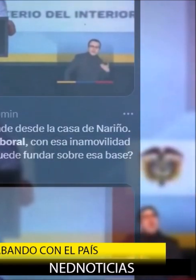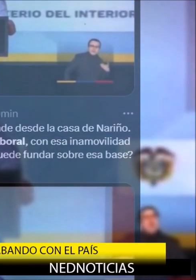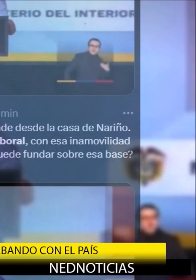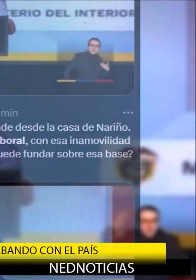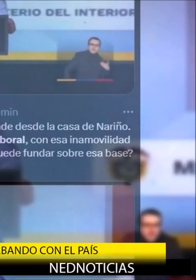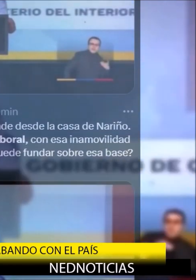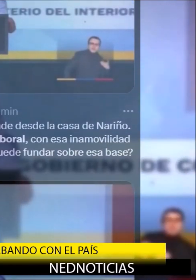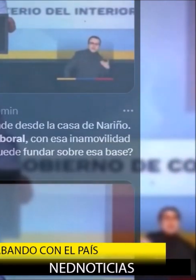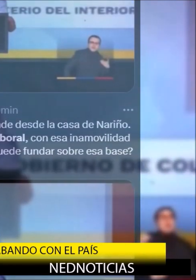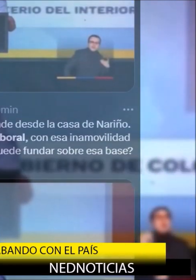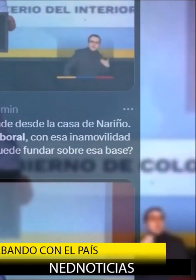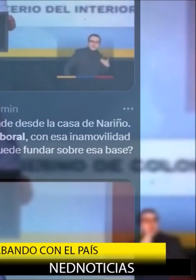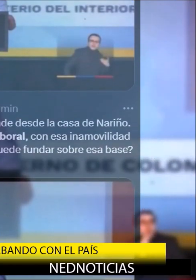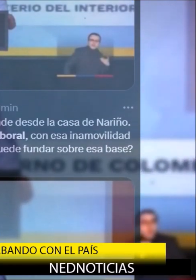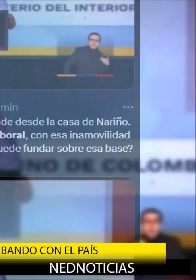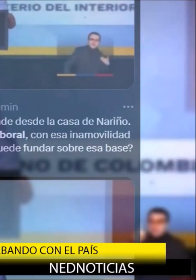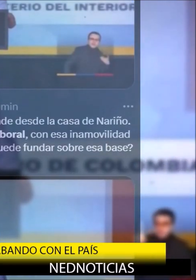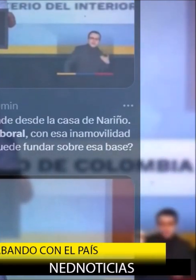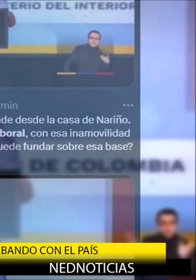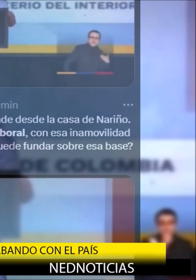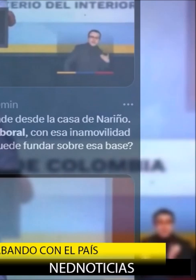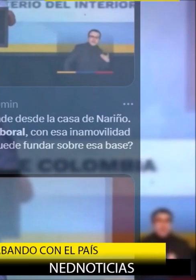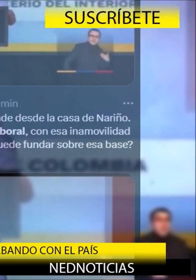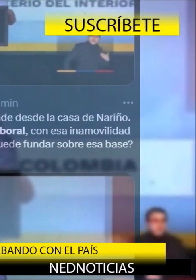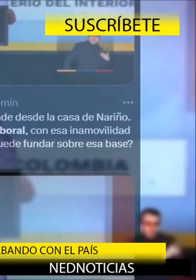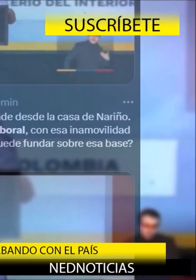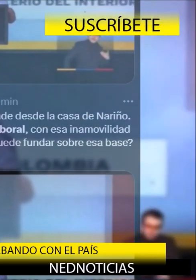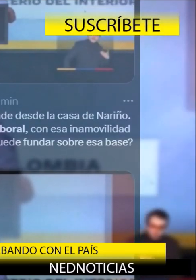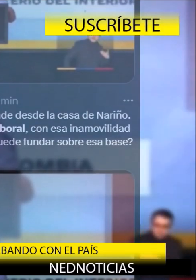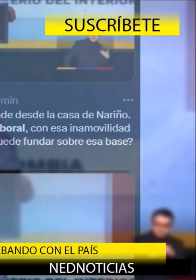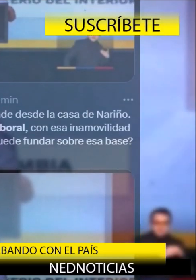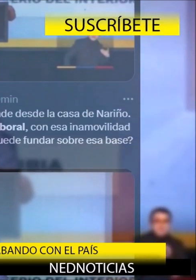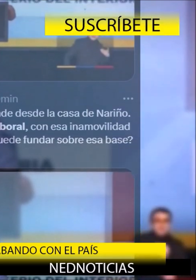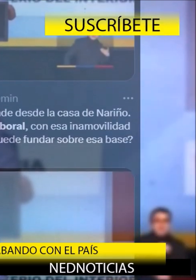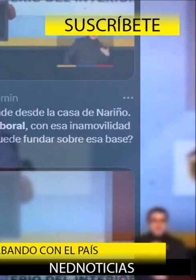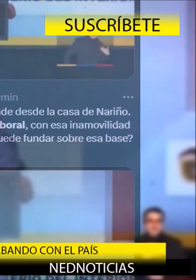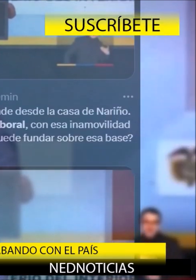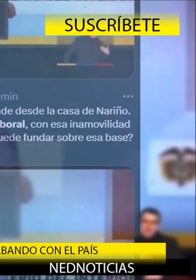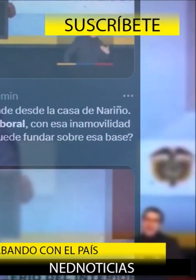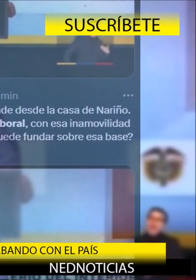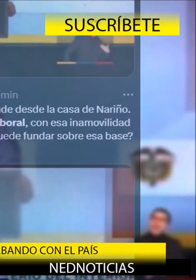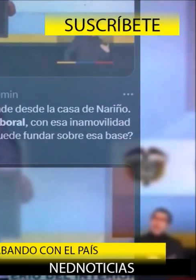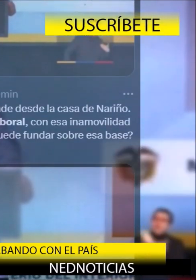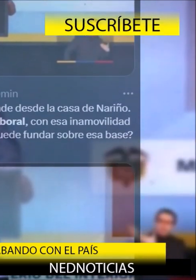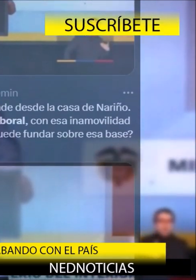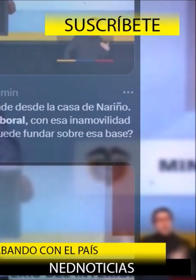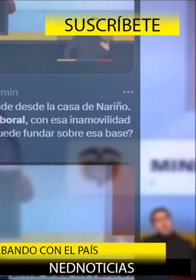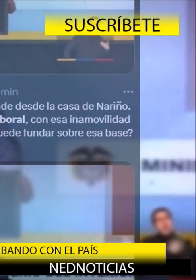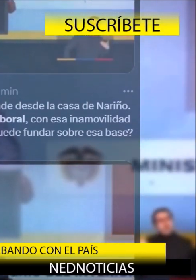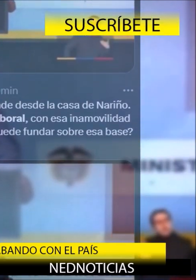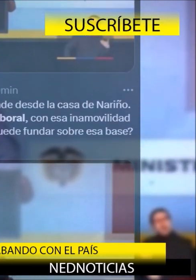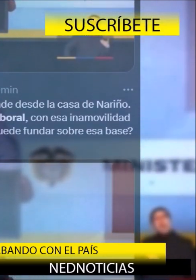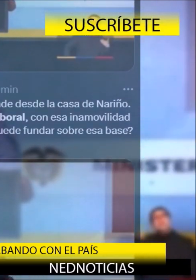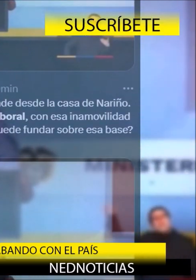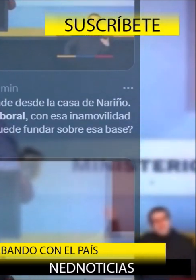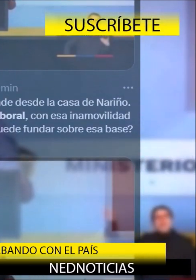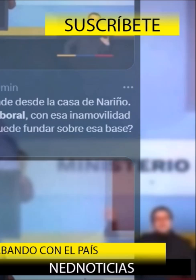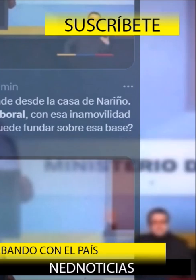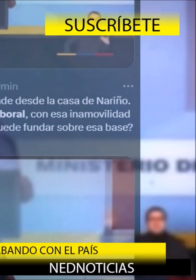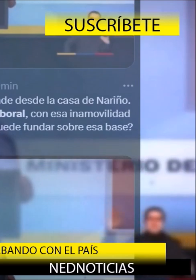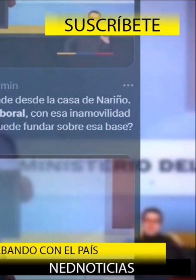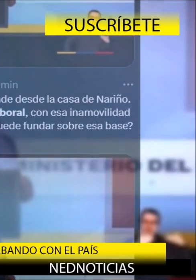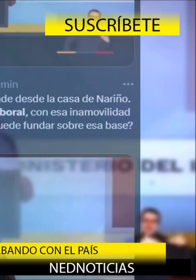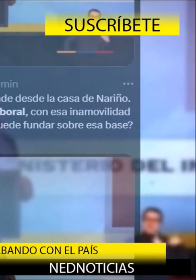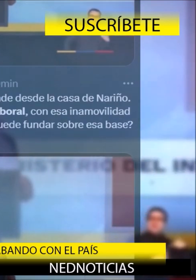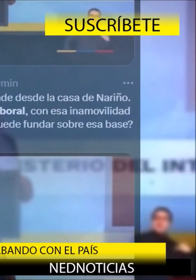el 1 de mayo, para que escuchen el discurso de 2 horas desde el balcón, 1 de mayo, Día del Trabajo, donde él dice, va a ser